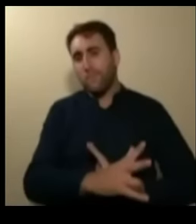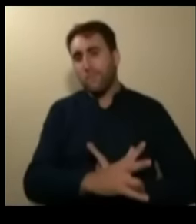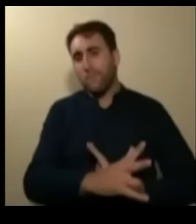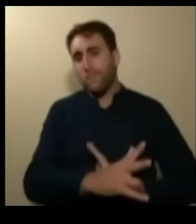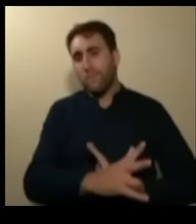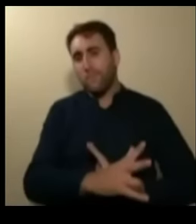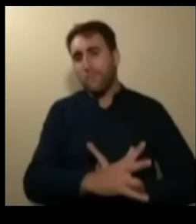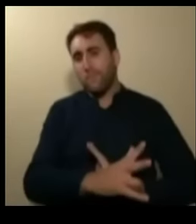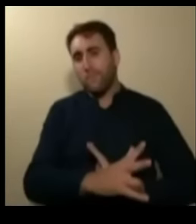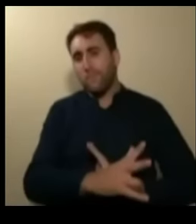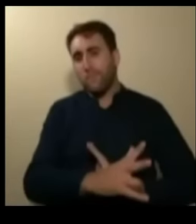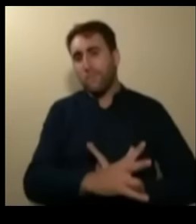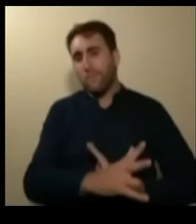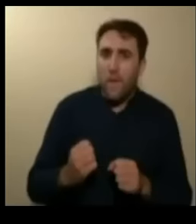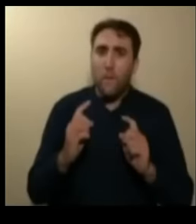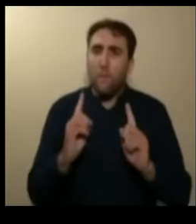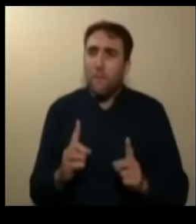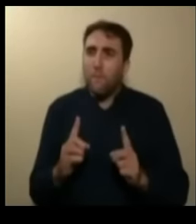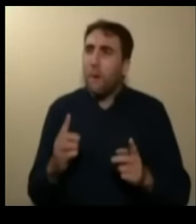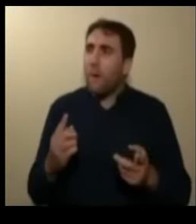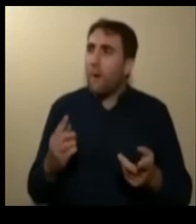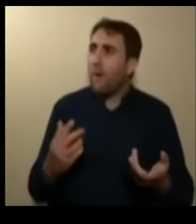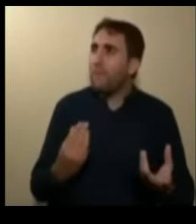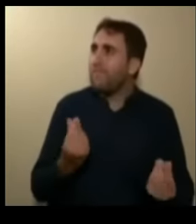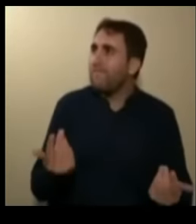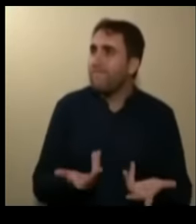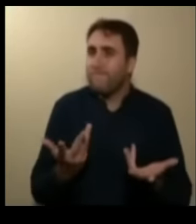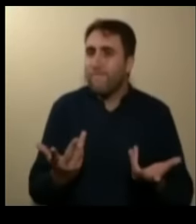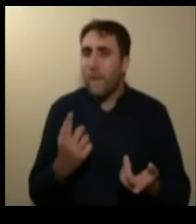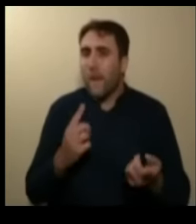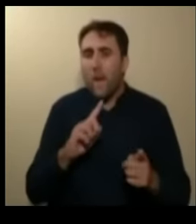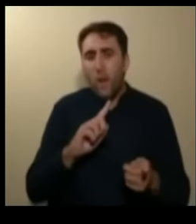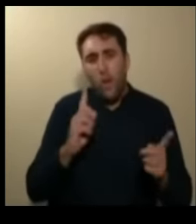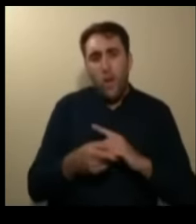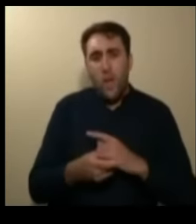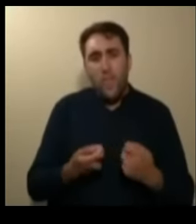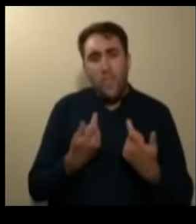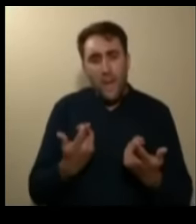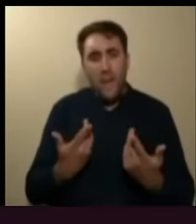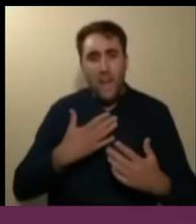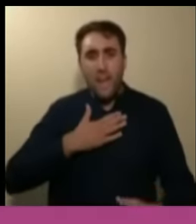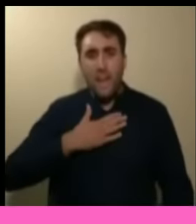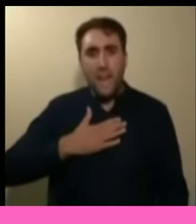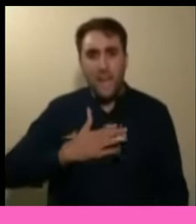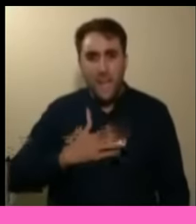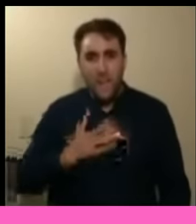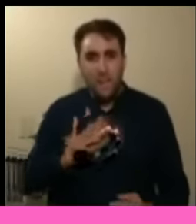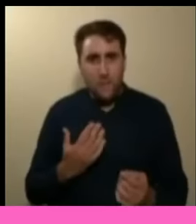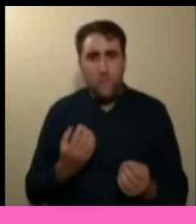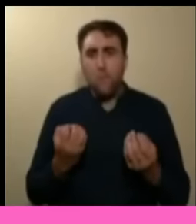miedo a la población y generarle la misma la más absoluta tranquilidad y serenidad. ¿En qué